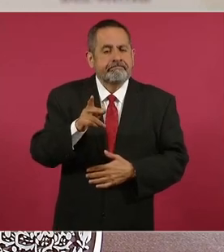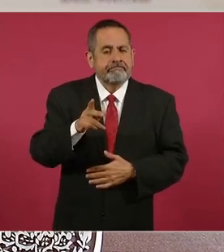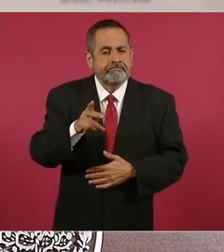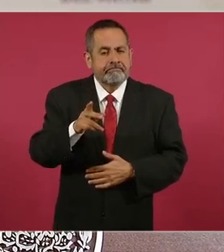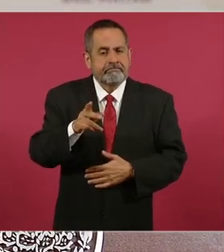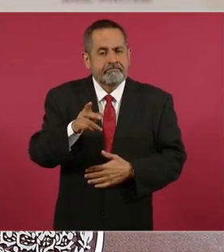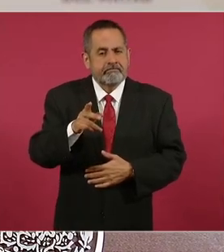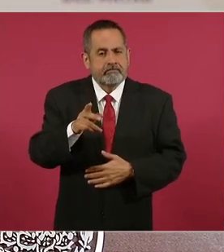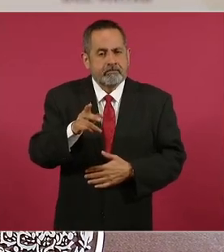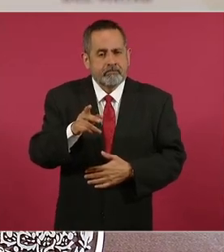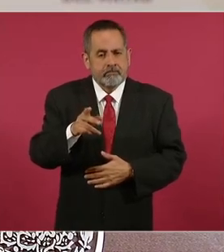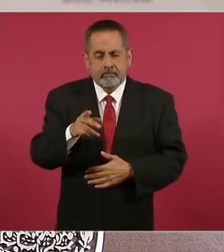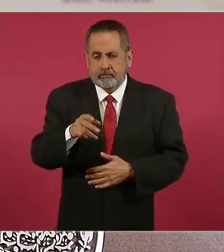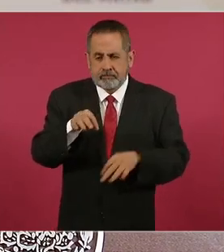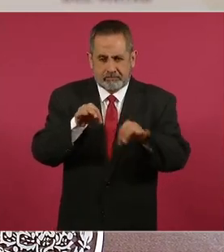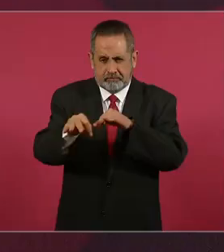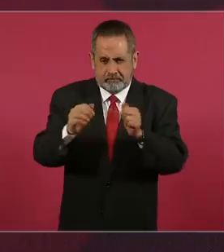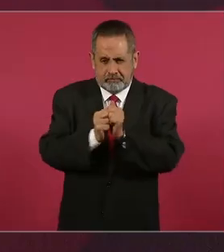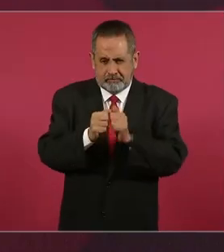tener el oficio de ustedes.